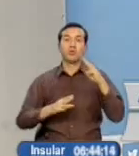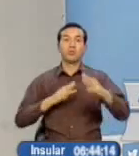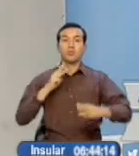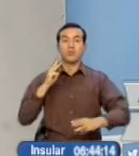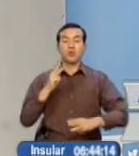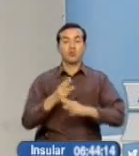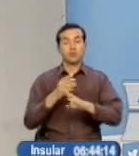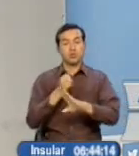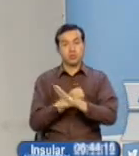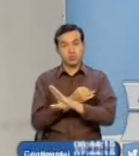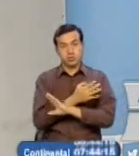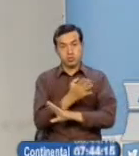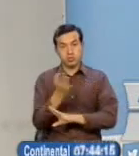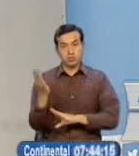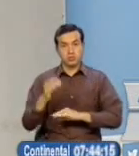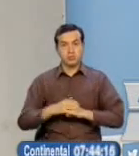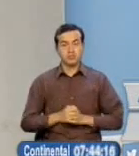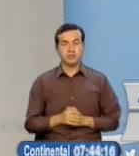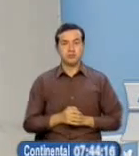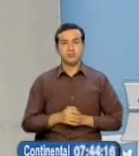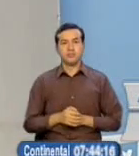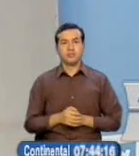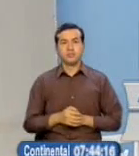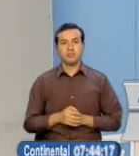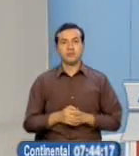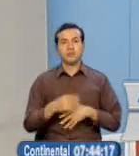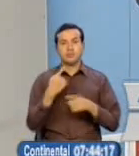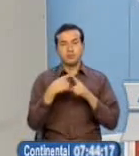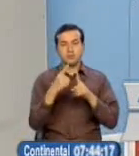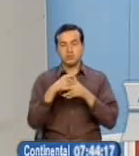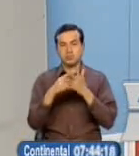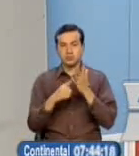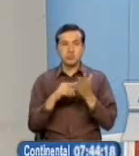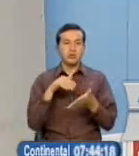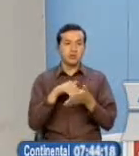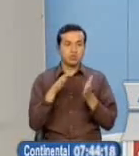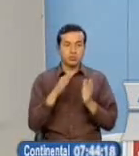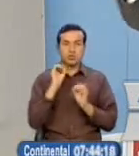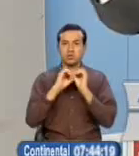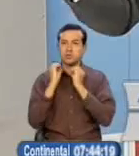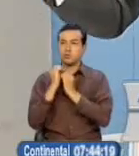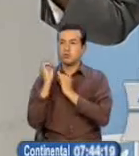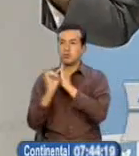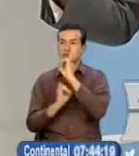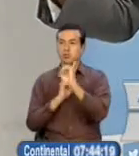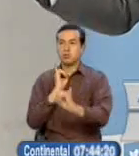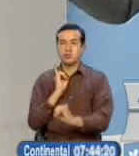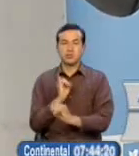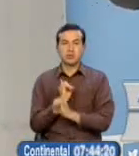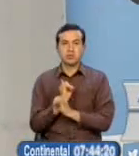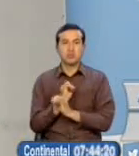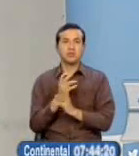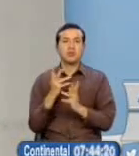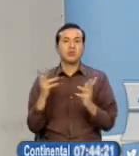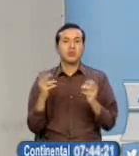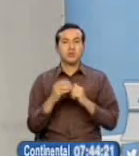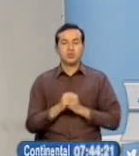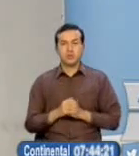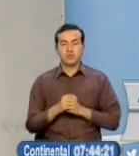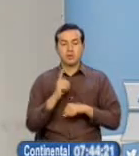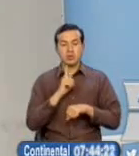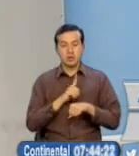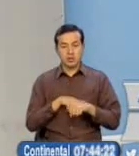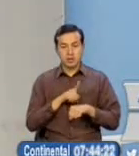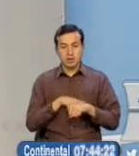una recomendación de los distintos estudios, organismos internacionales, para reducir el